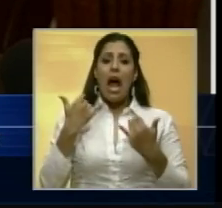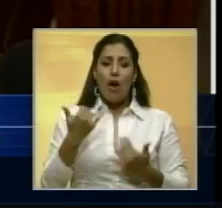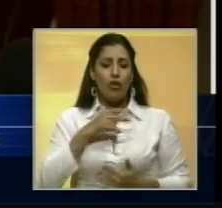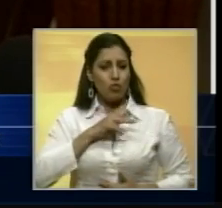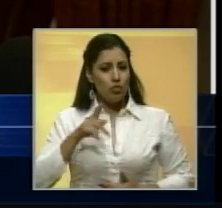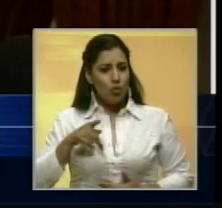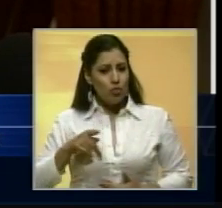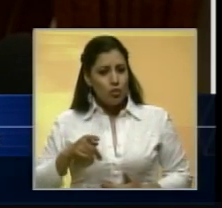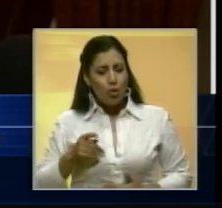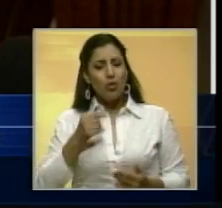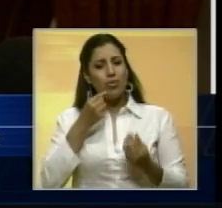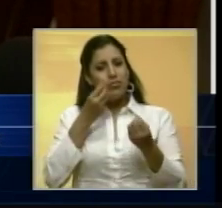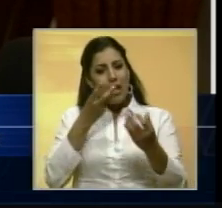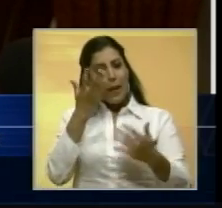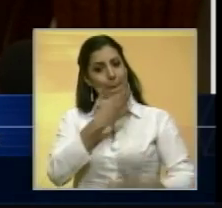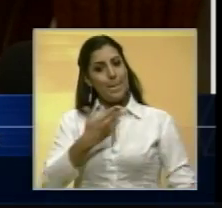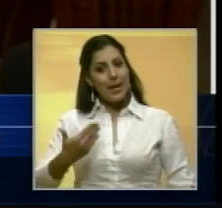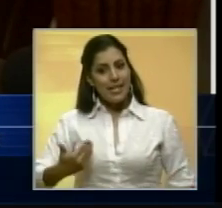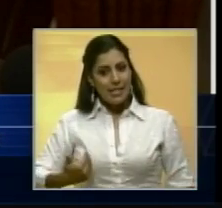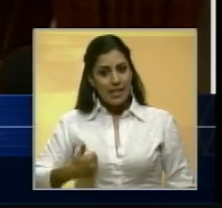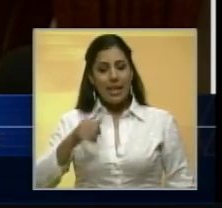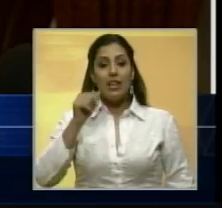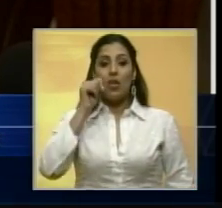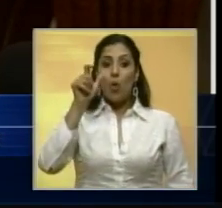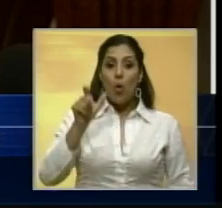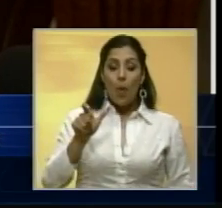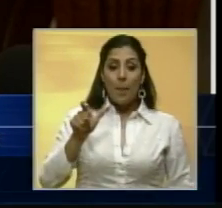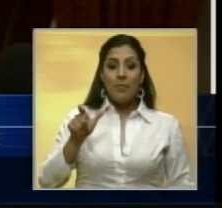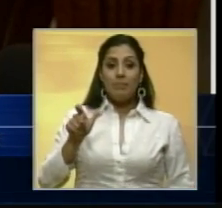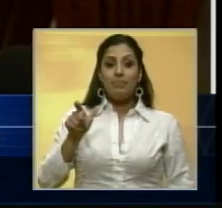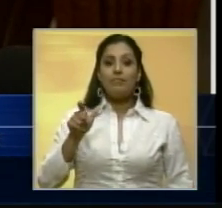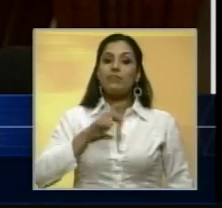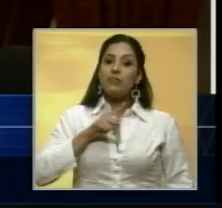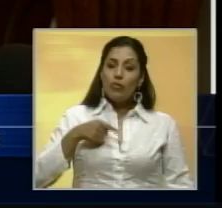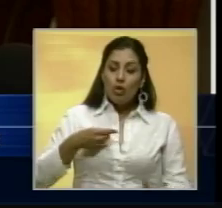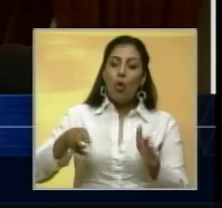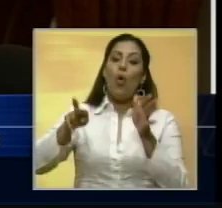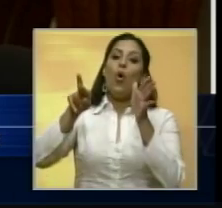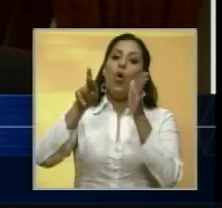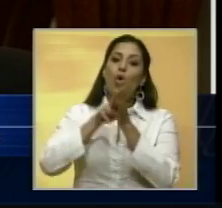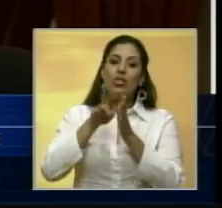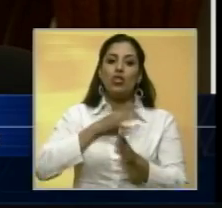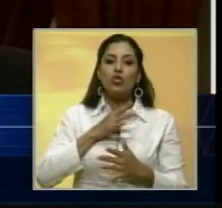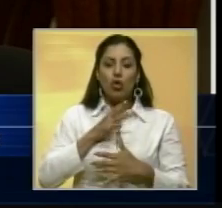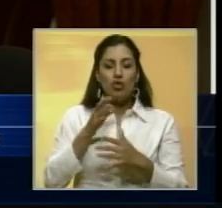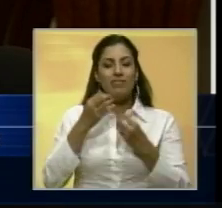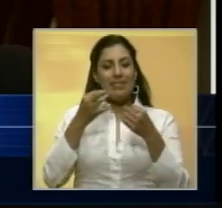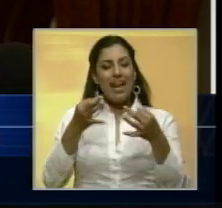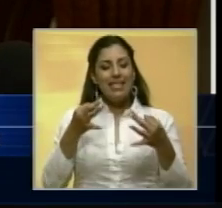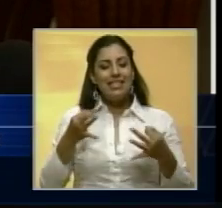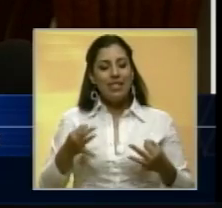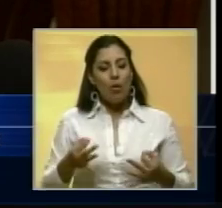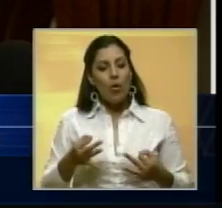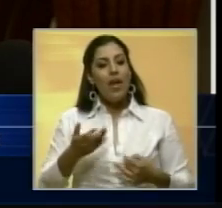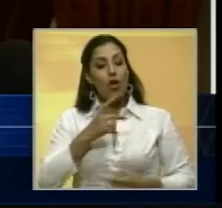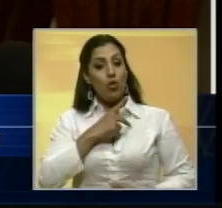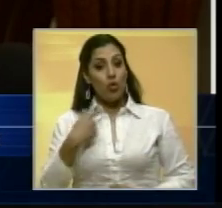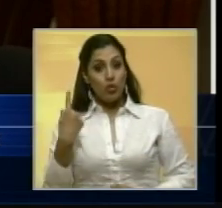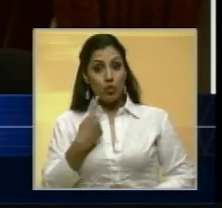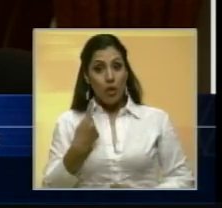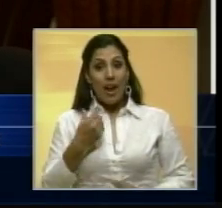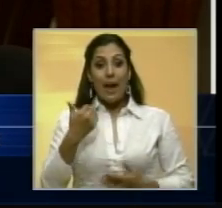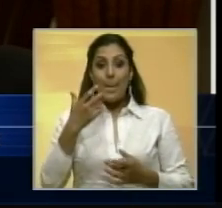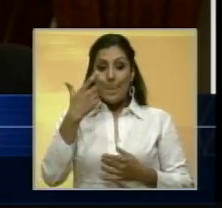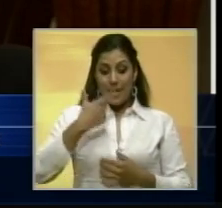hemos dicho también al presidente Leonel Fernández, le hemos reiterado nuestra convicción que solo a través